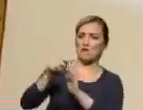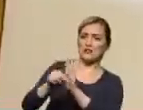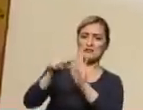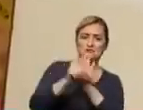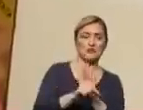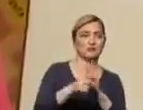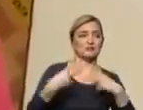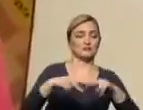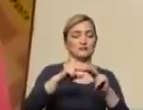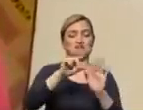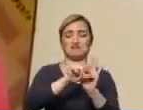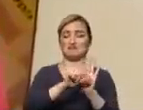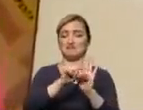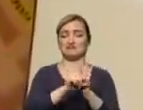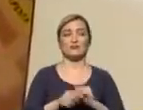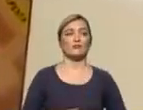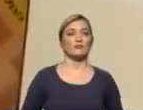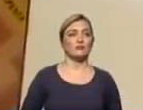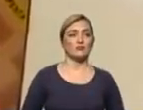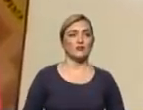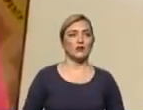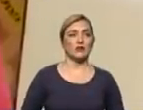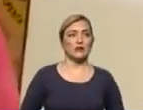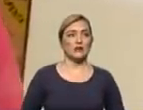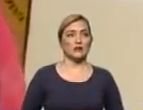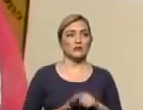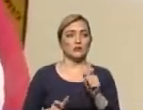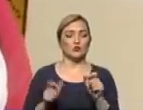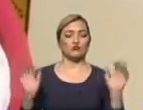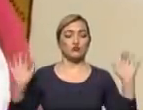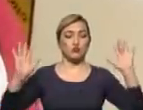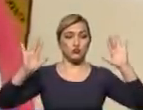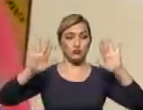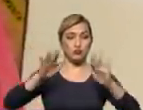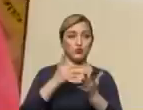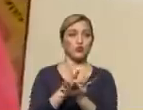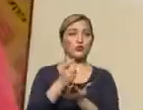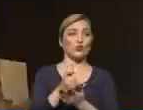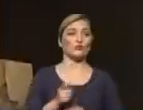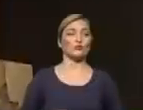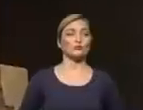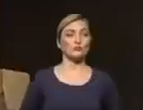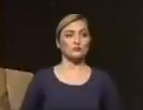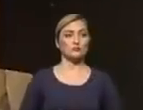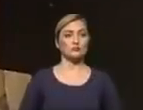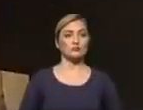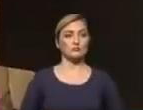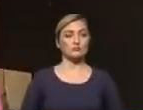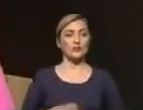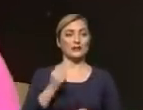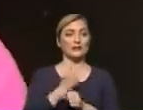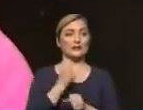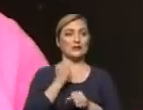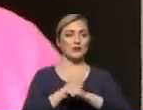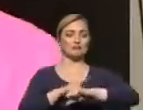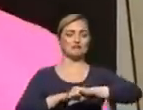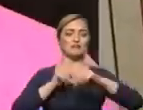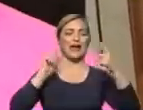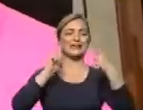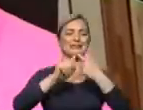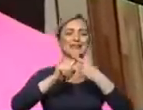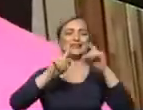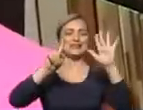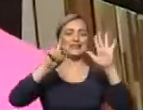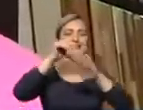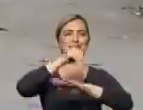Se está levantando bastante, ha habido bastante afluencia de personas cotizando, comprando. Entonces vamos a laburar hasta las 6 de la tarde, esperando que